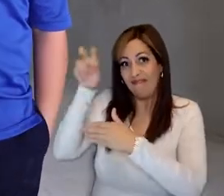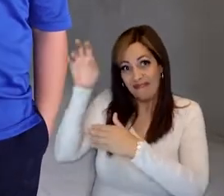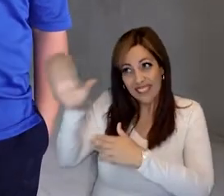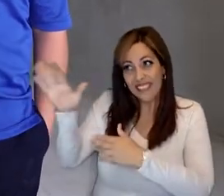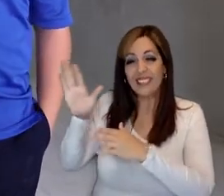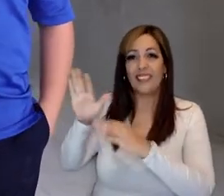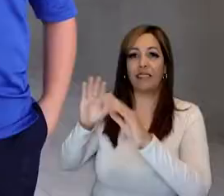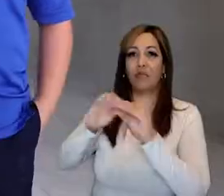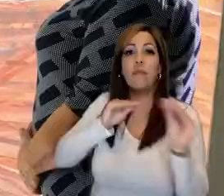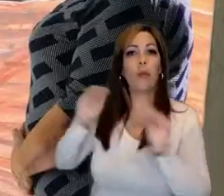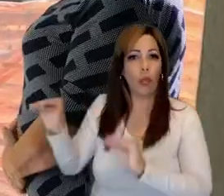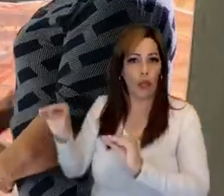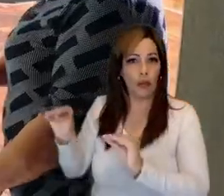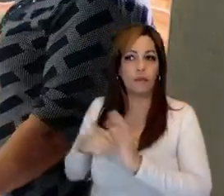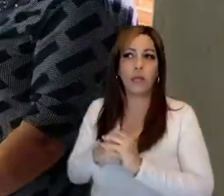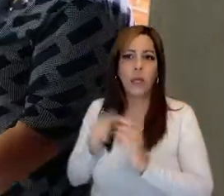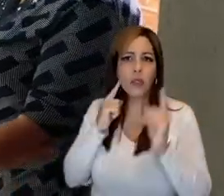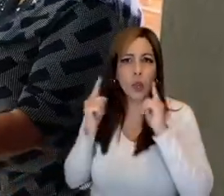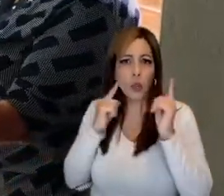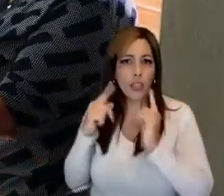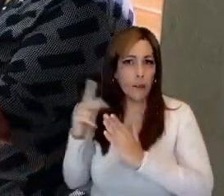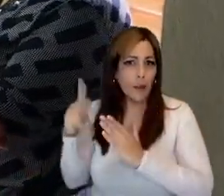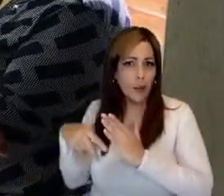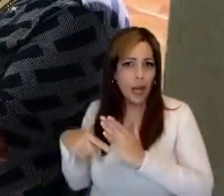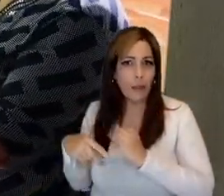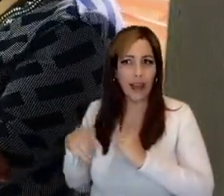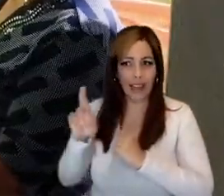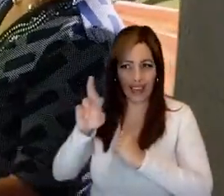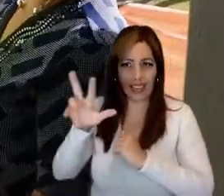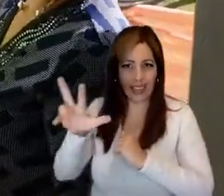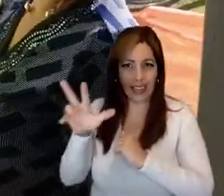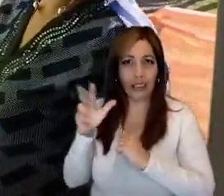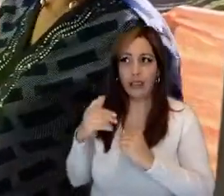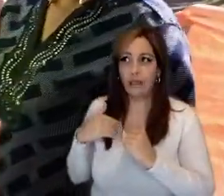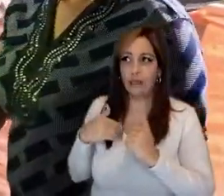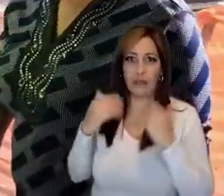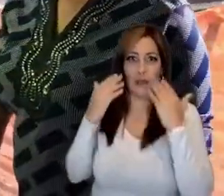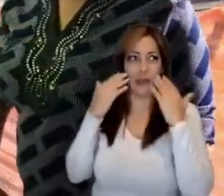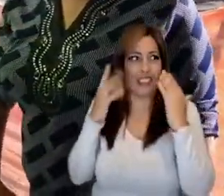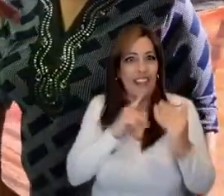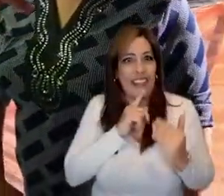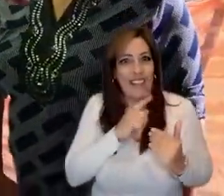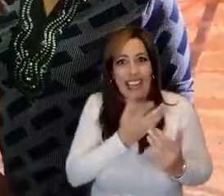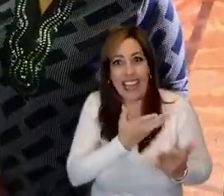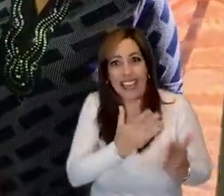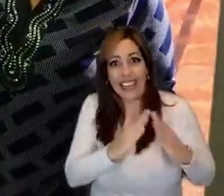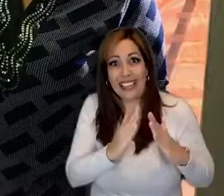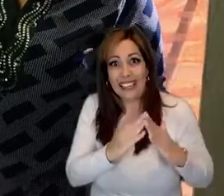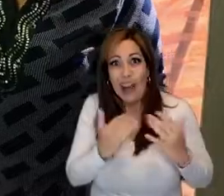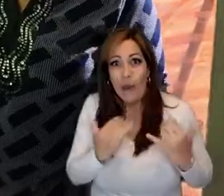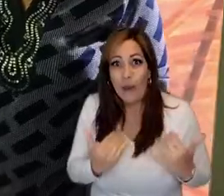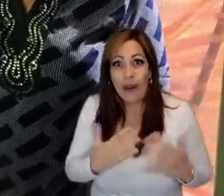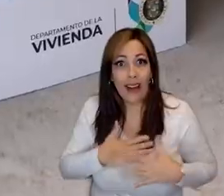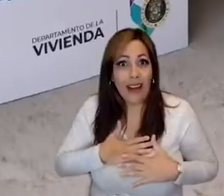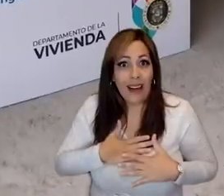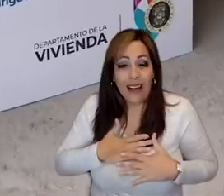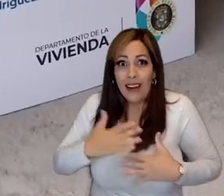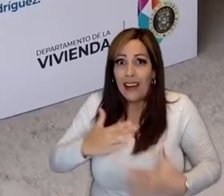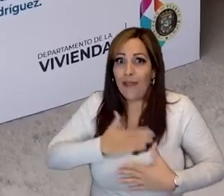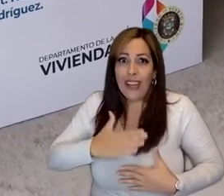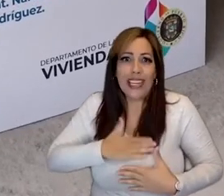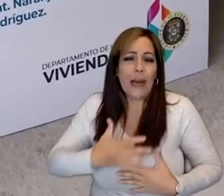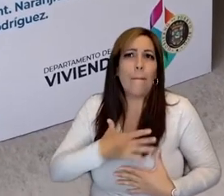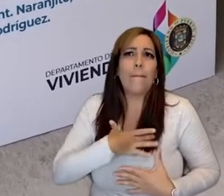él allá arriba. Entonces luego me entero del programa, lo cual pues no pensé que iba a tener esta casita que voy a tener